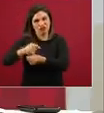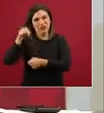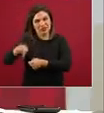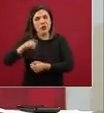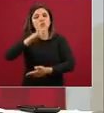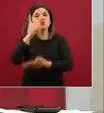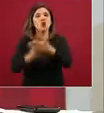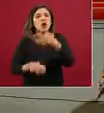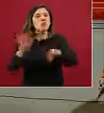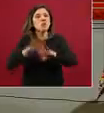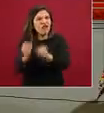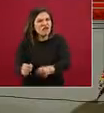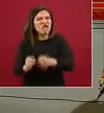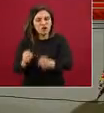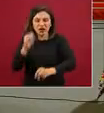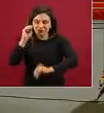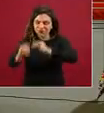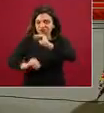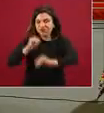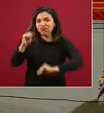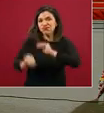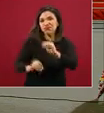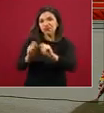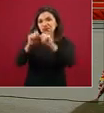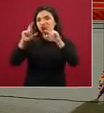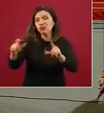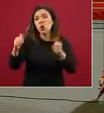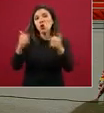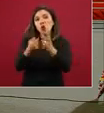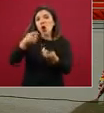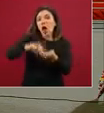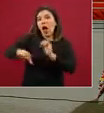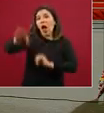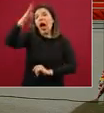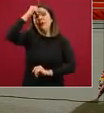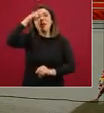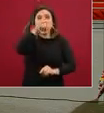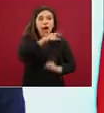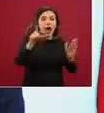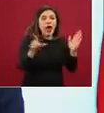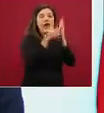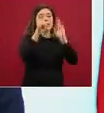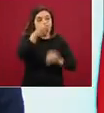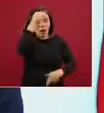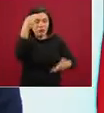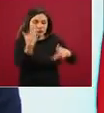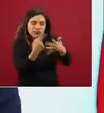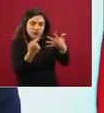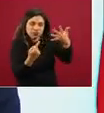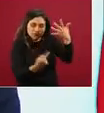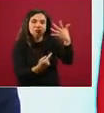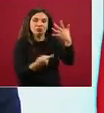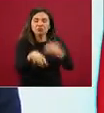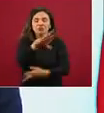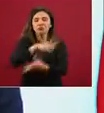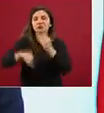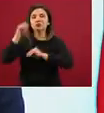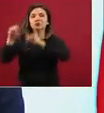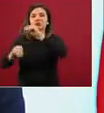un programa fortalecido que con el aprendizaje de la primera etapa estamos